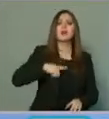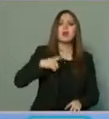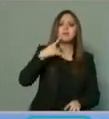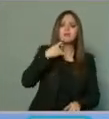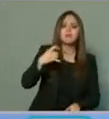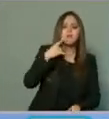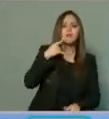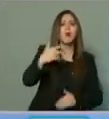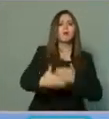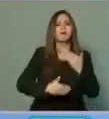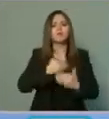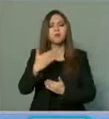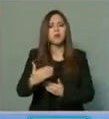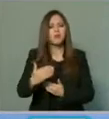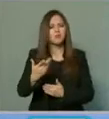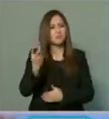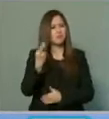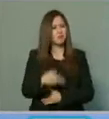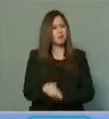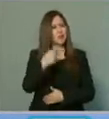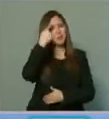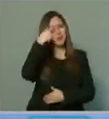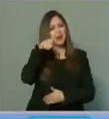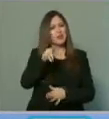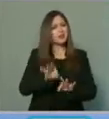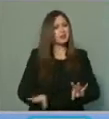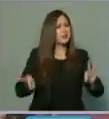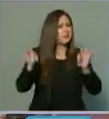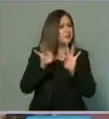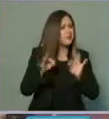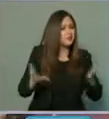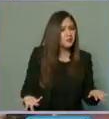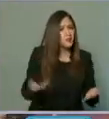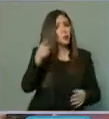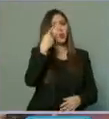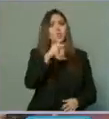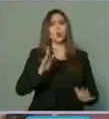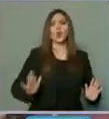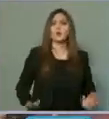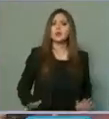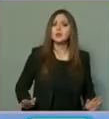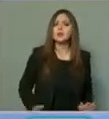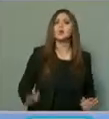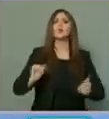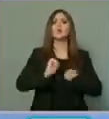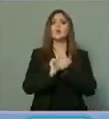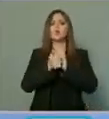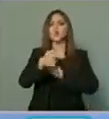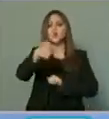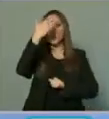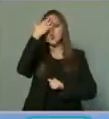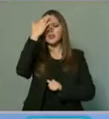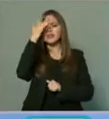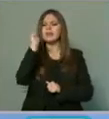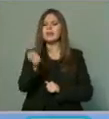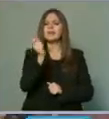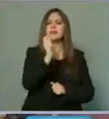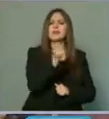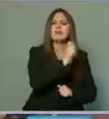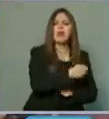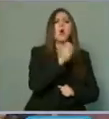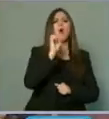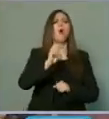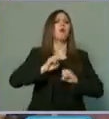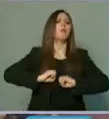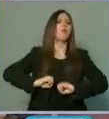tú puedes, pero ¿cuál es lo importante aquí? ¿Realmente es actitud? ¿Es conocer los procesos o simplemente